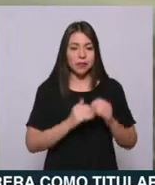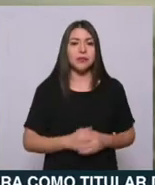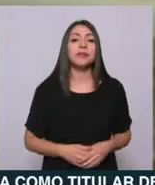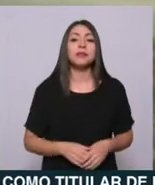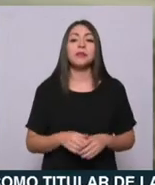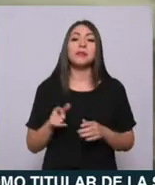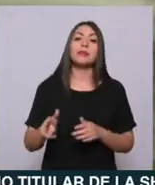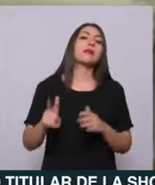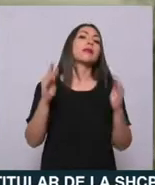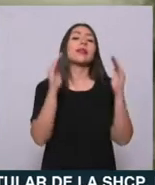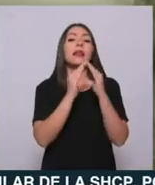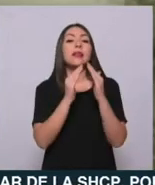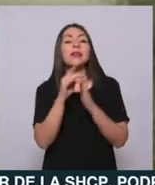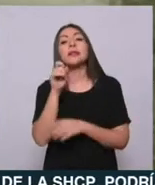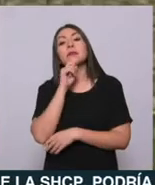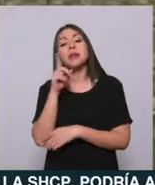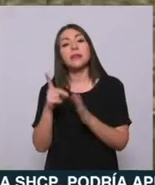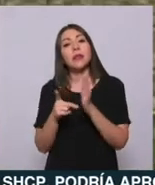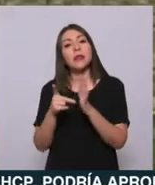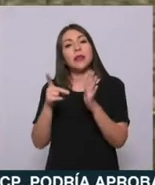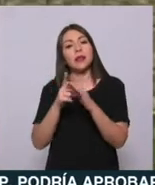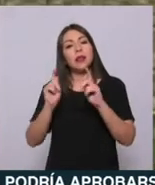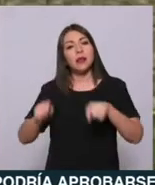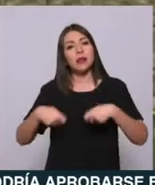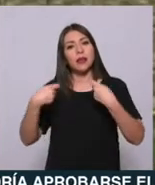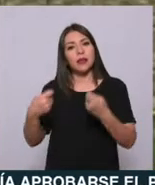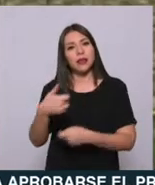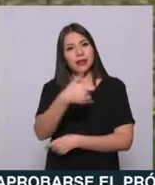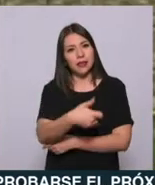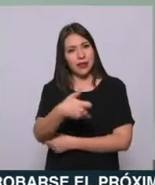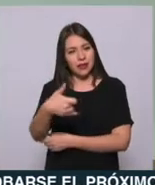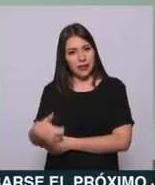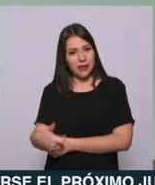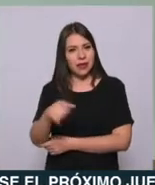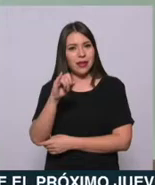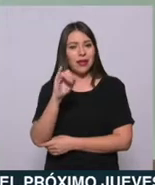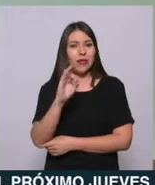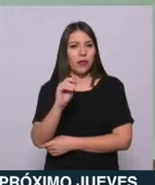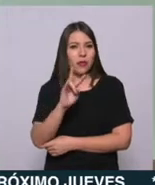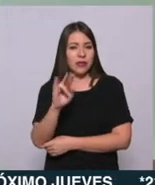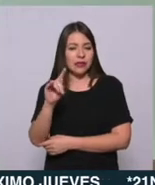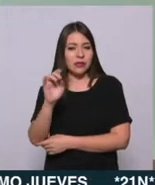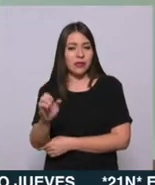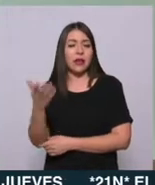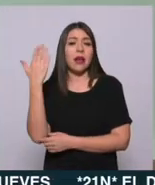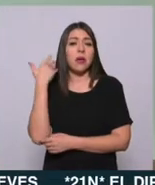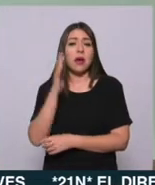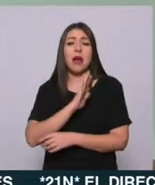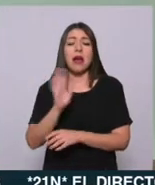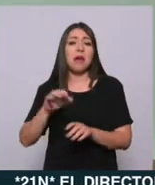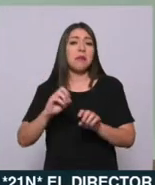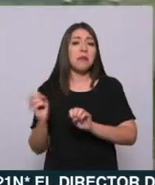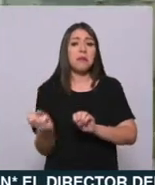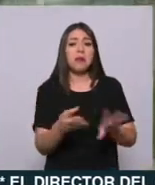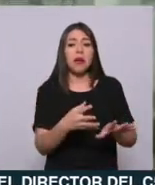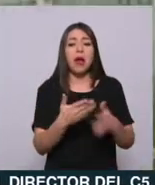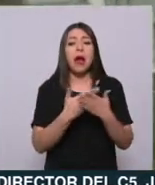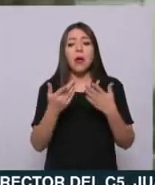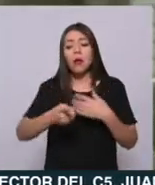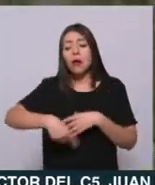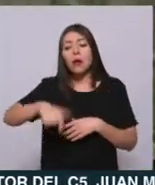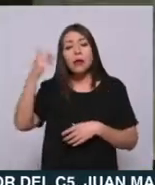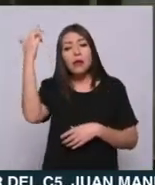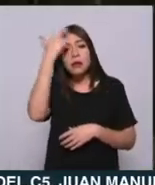tanto casas como departamentos entregados al Foviste e Infonavit han sido abandonadas y por ello ahora se realiza una revisión para iniciar un